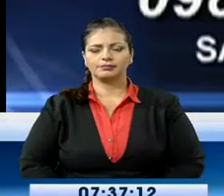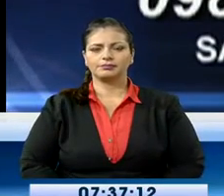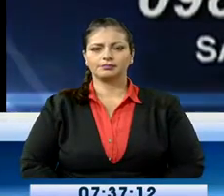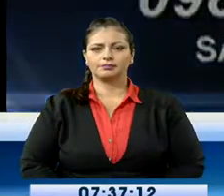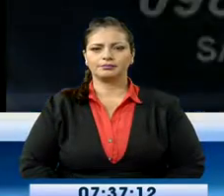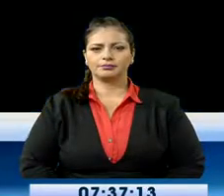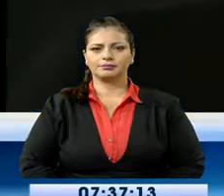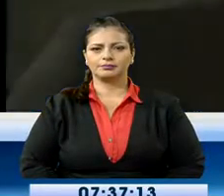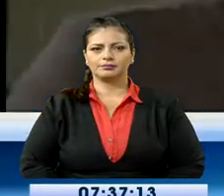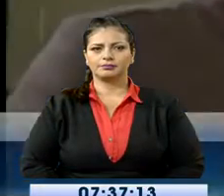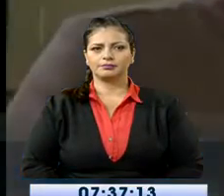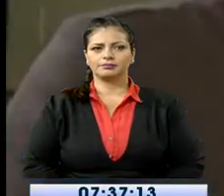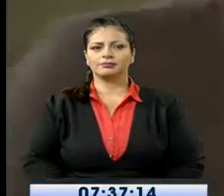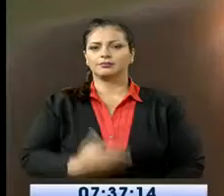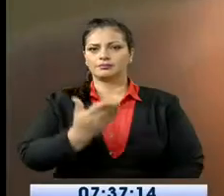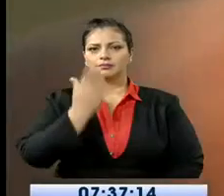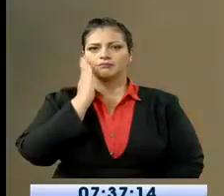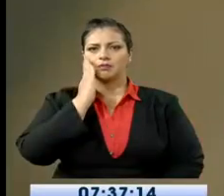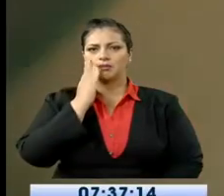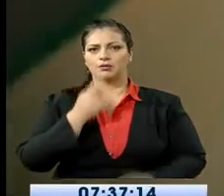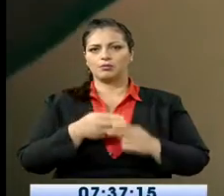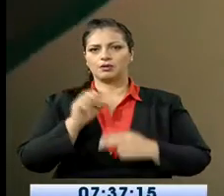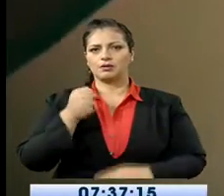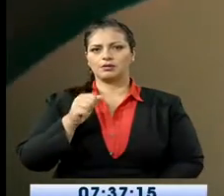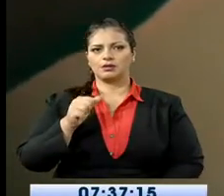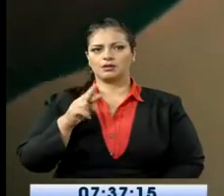098-90-11800 con su madre Sara Freire.